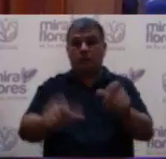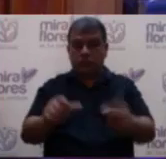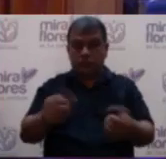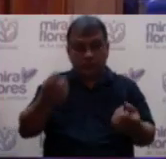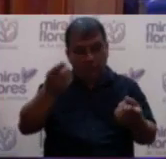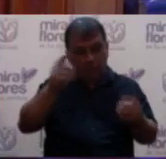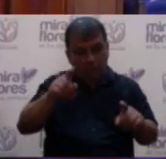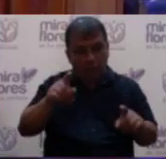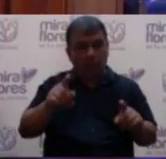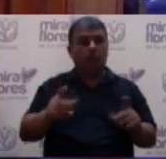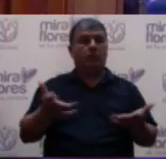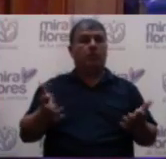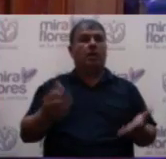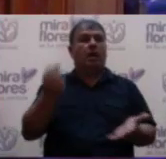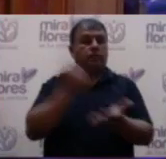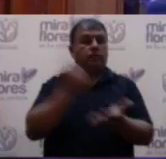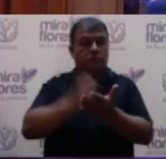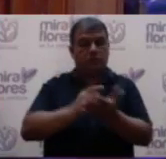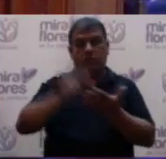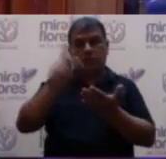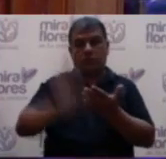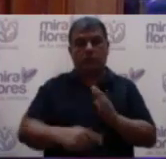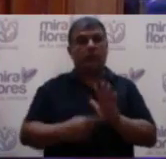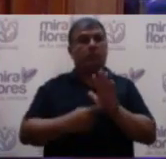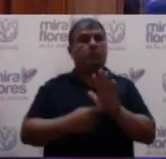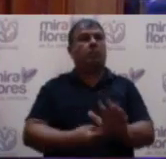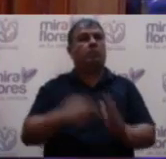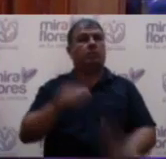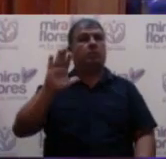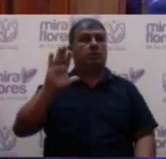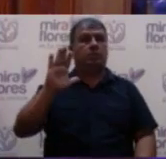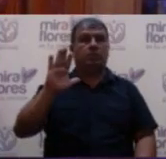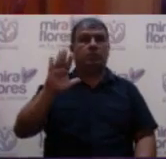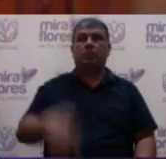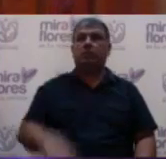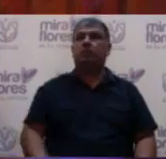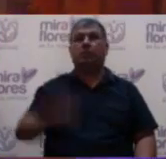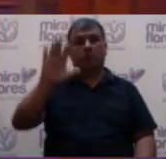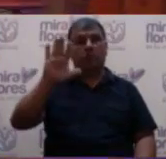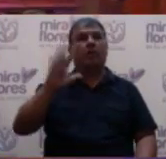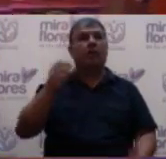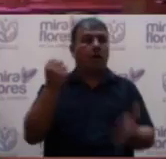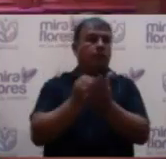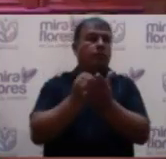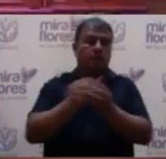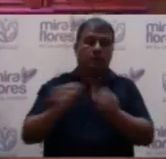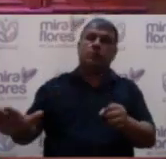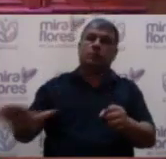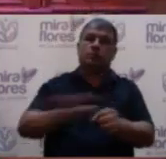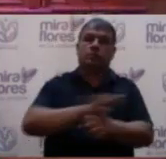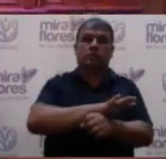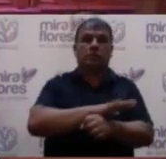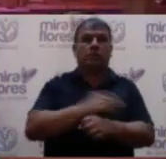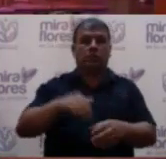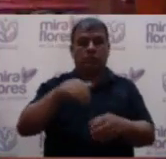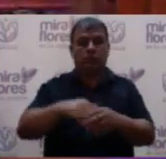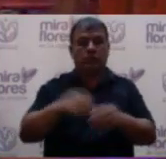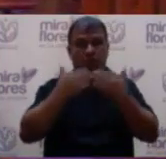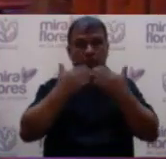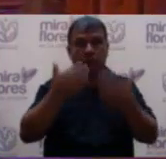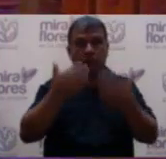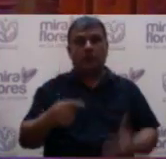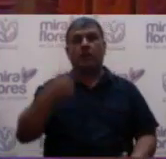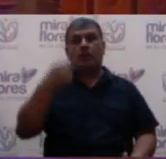que estén a favor de aprobar este proyecto, si no se expresaron en señal de conformidad. Se aprueba por unanimidad de votos. Muchas